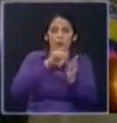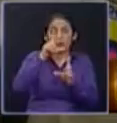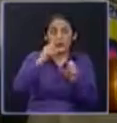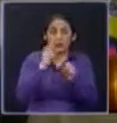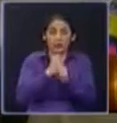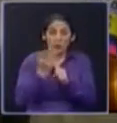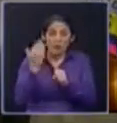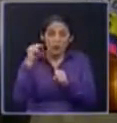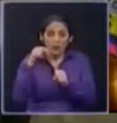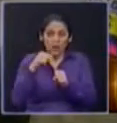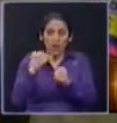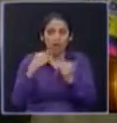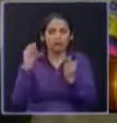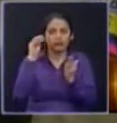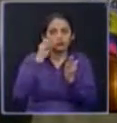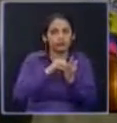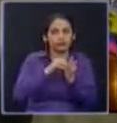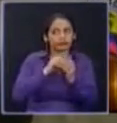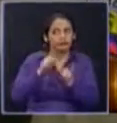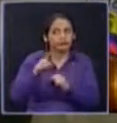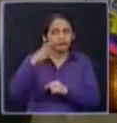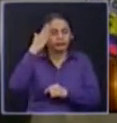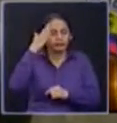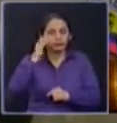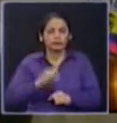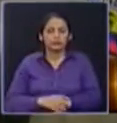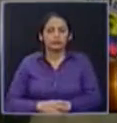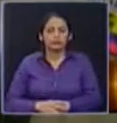policía procederán a la depuración de los elementos